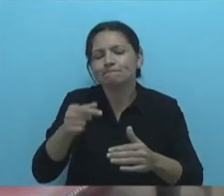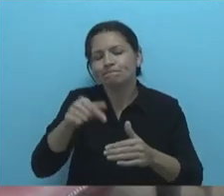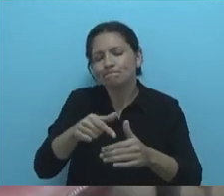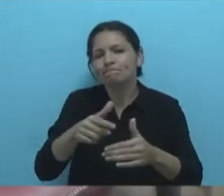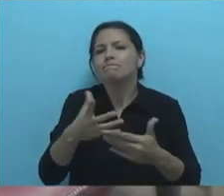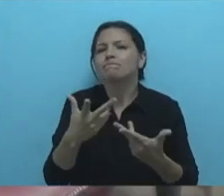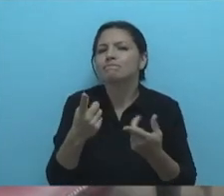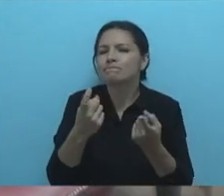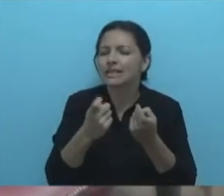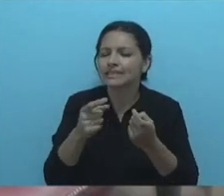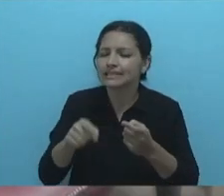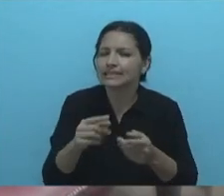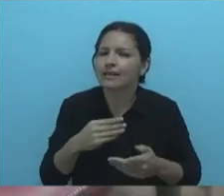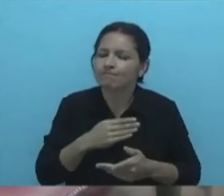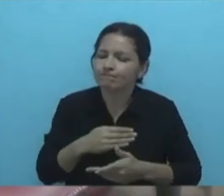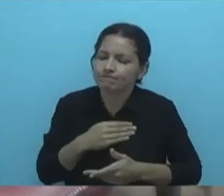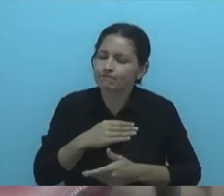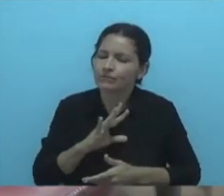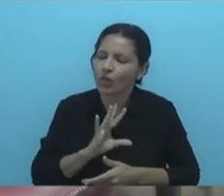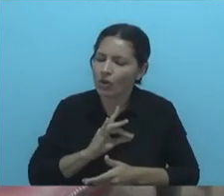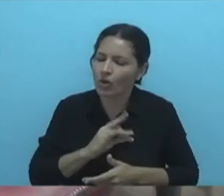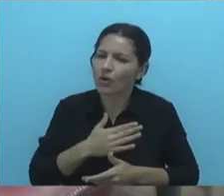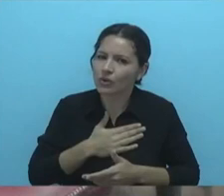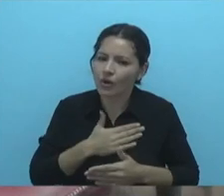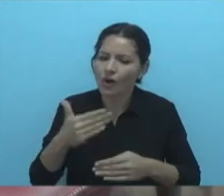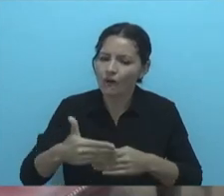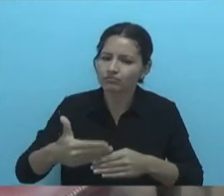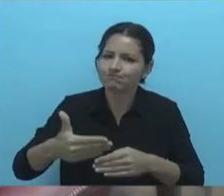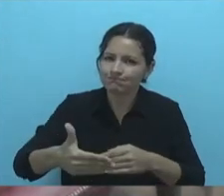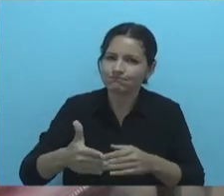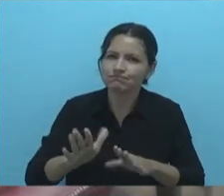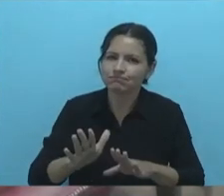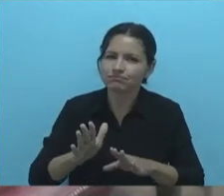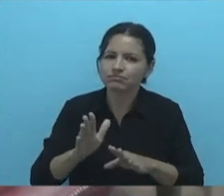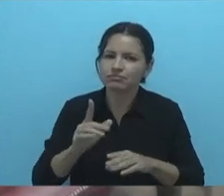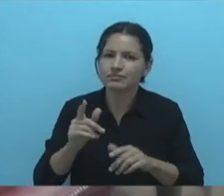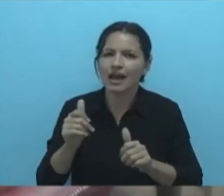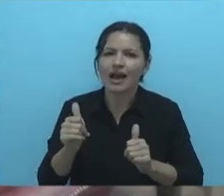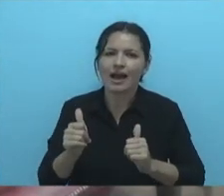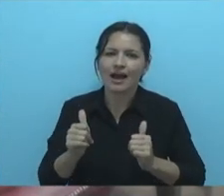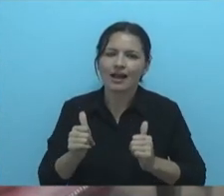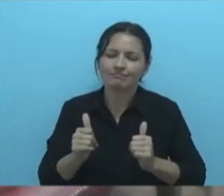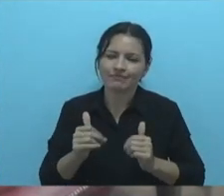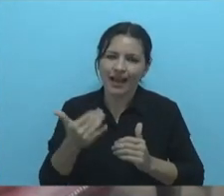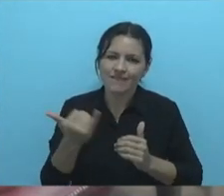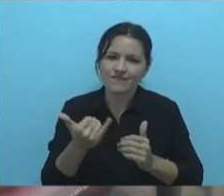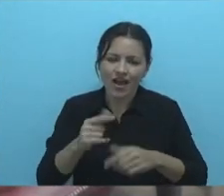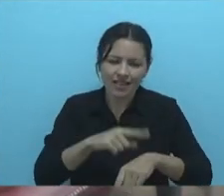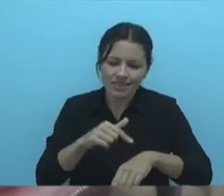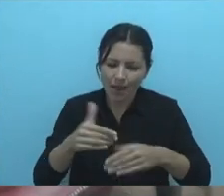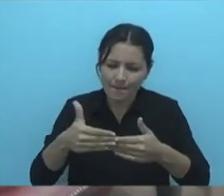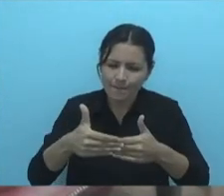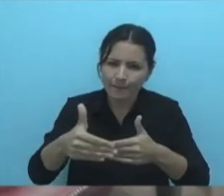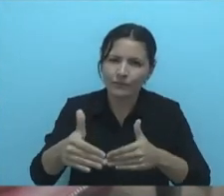de salud para procesar esta situación así que más allá de que puede hacer otro proyecto que vuelva a dormir en las comisiones vamos a seguir insistiendo porque